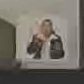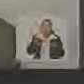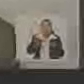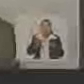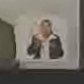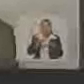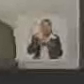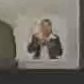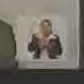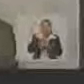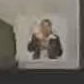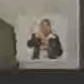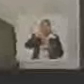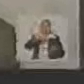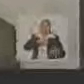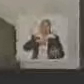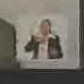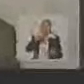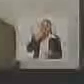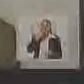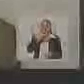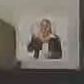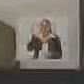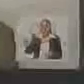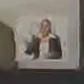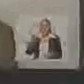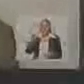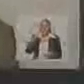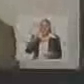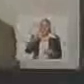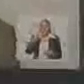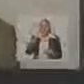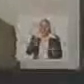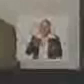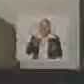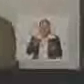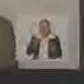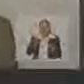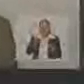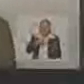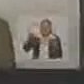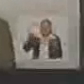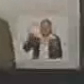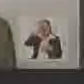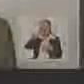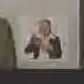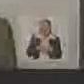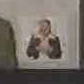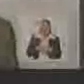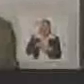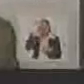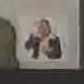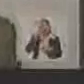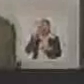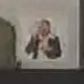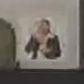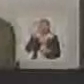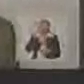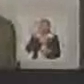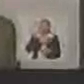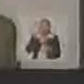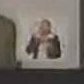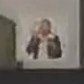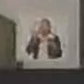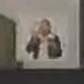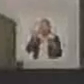humano, de reencuentro de la policía con su misión, con su gravísima responsabilidad y con el aprecio de la comunidad cuando